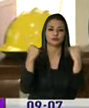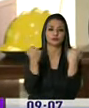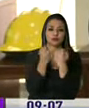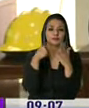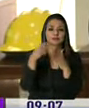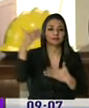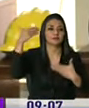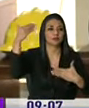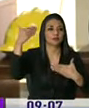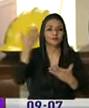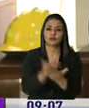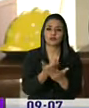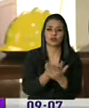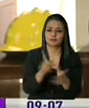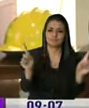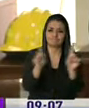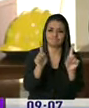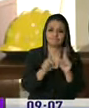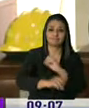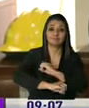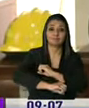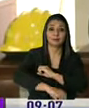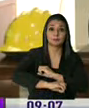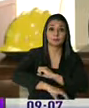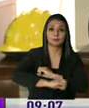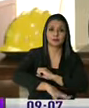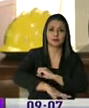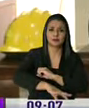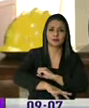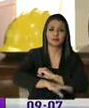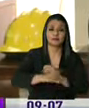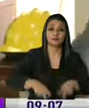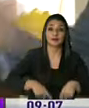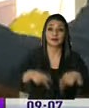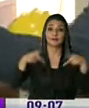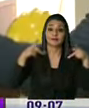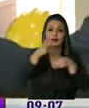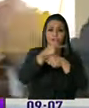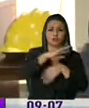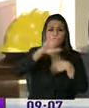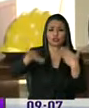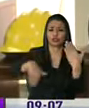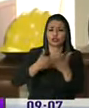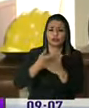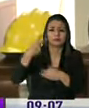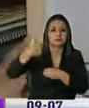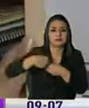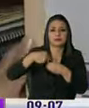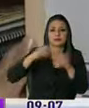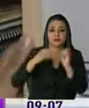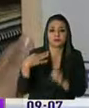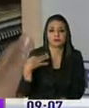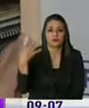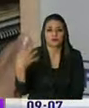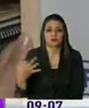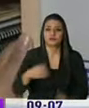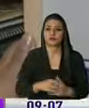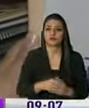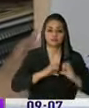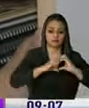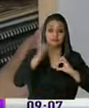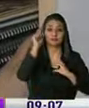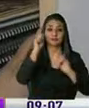ni político ni económico, es una campaña, una cruzada de vida de las cuales todos podemos ser voluntarios. Corazones Azules